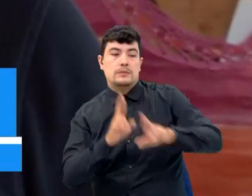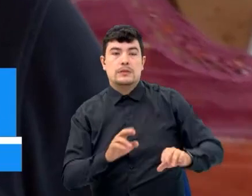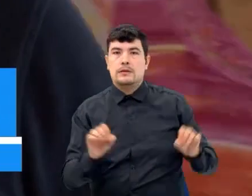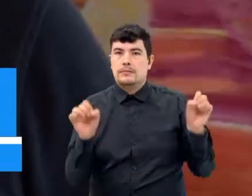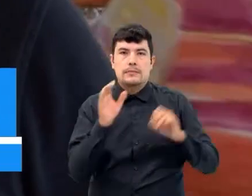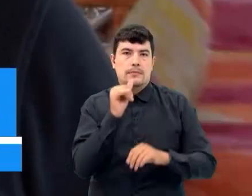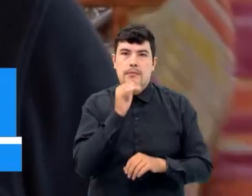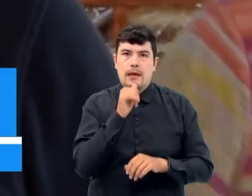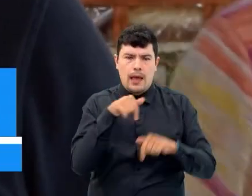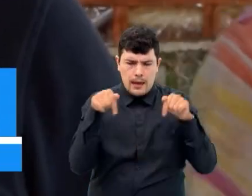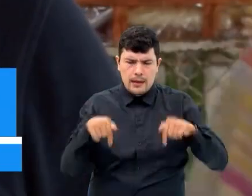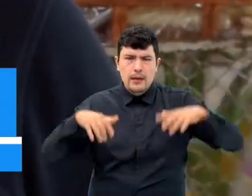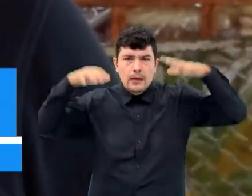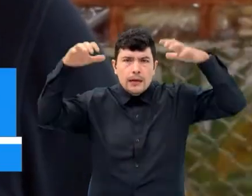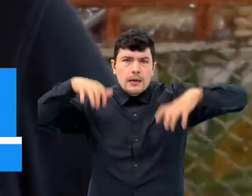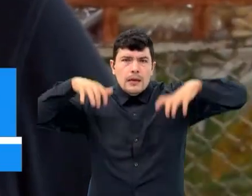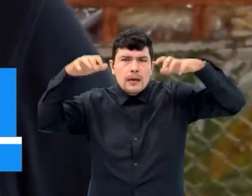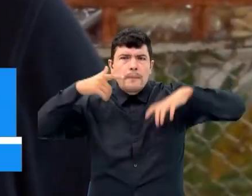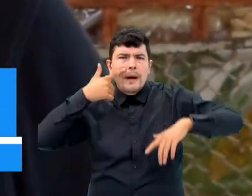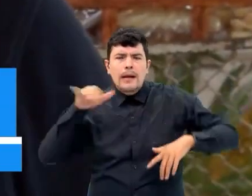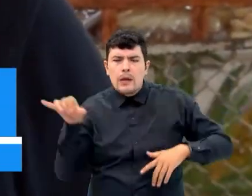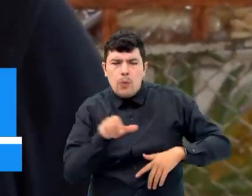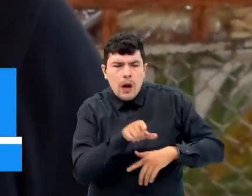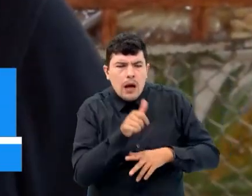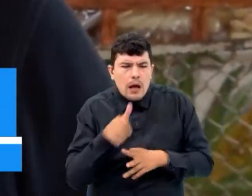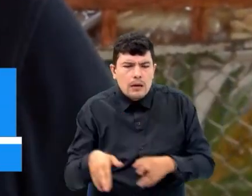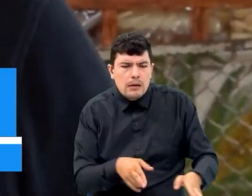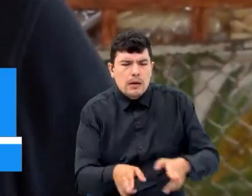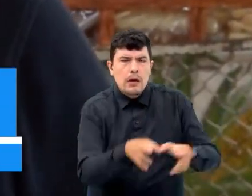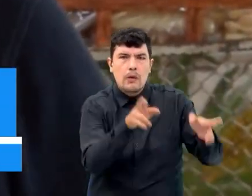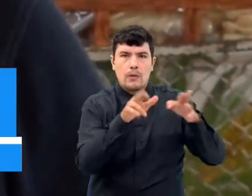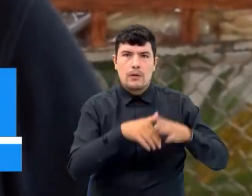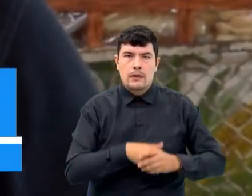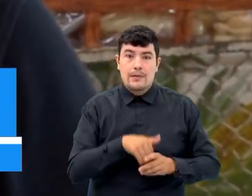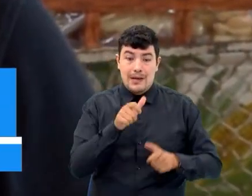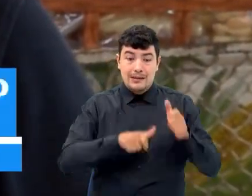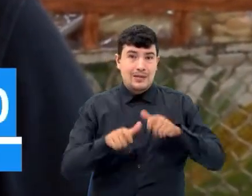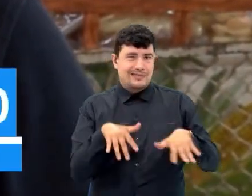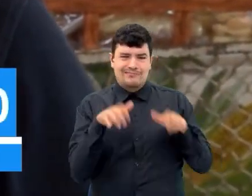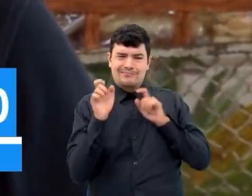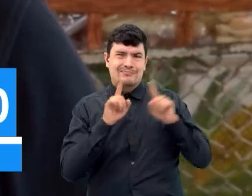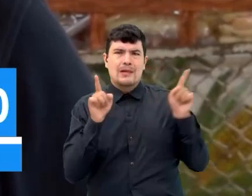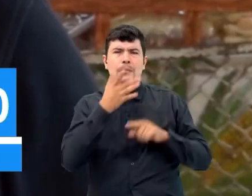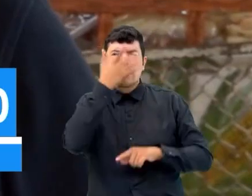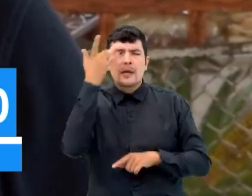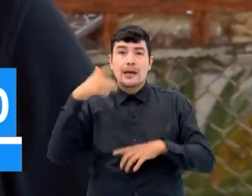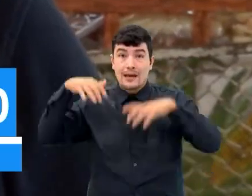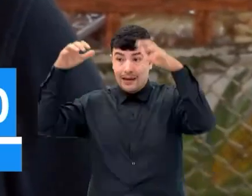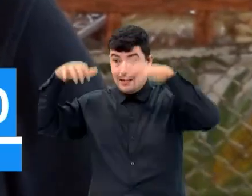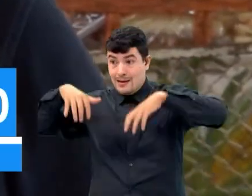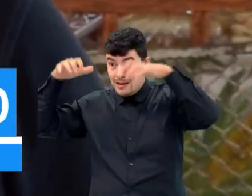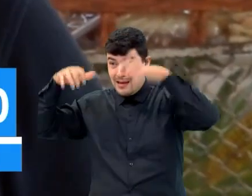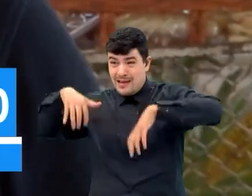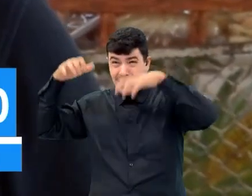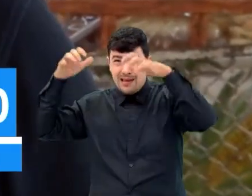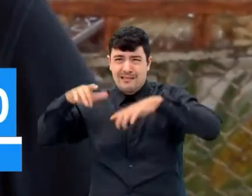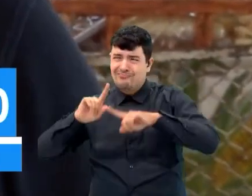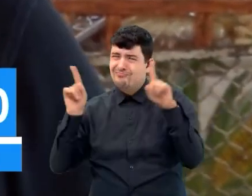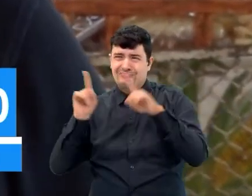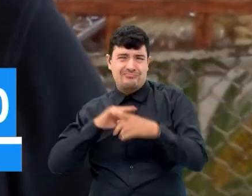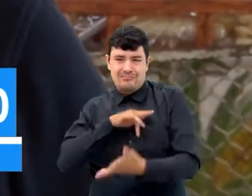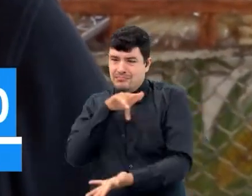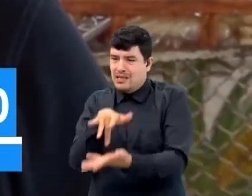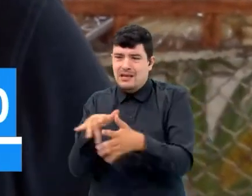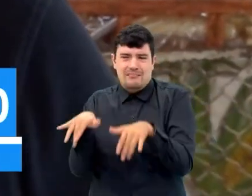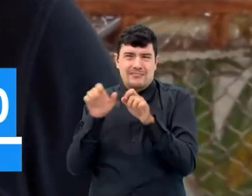parece es un río. Aquí hay personas que de pronto no vienen, ¿por qué? Porque les da miedo cuando llueve y entonces no vienen a comprar sino